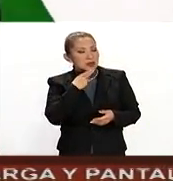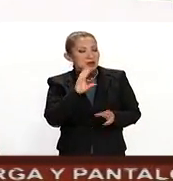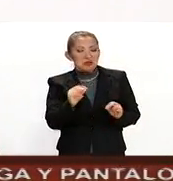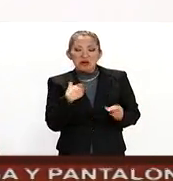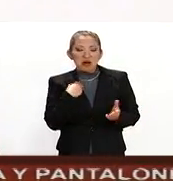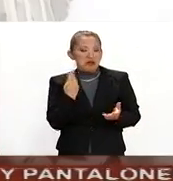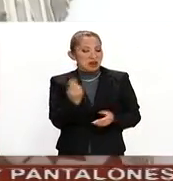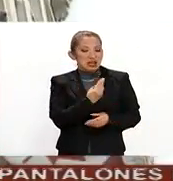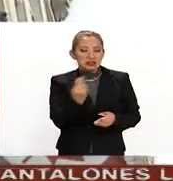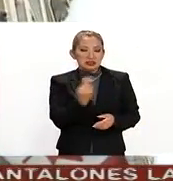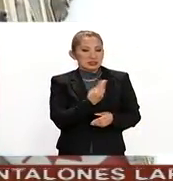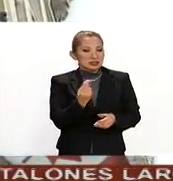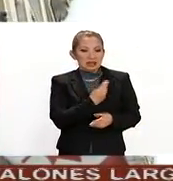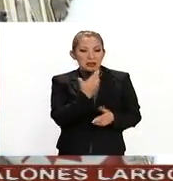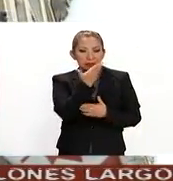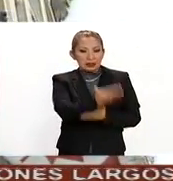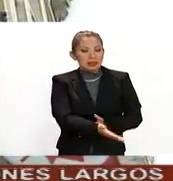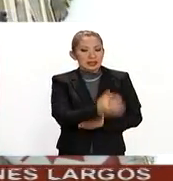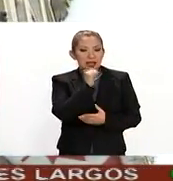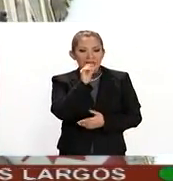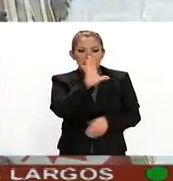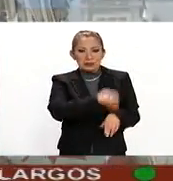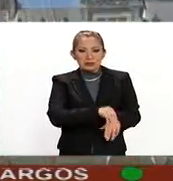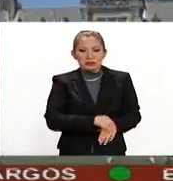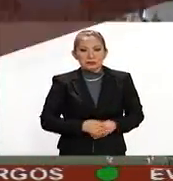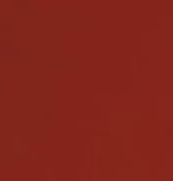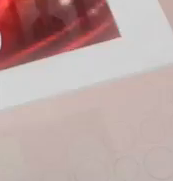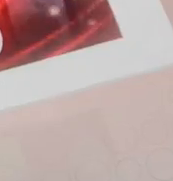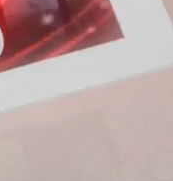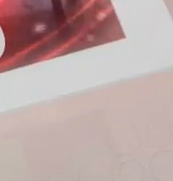van a necesitar solicitar ese permiso.